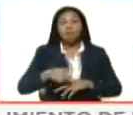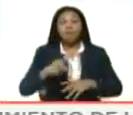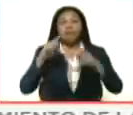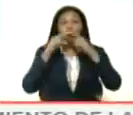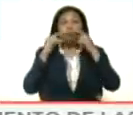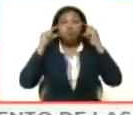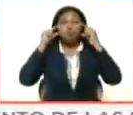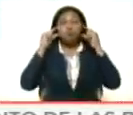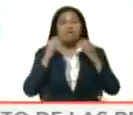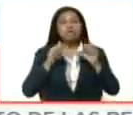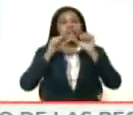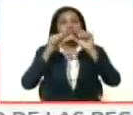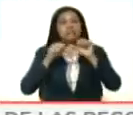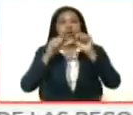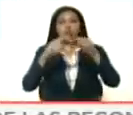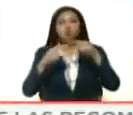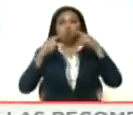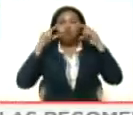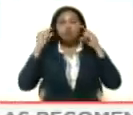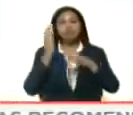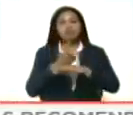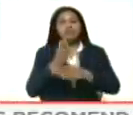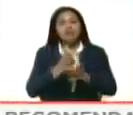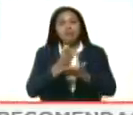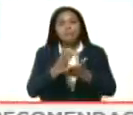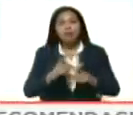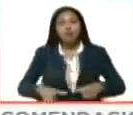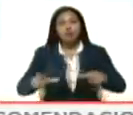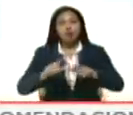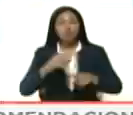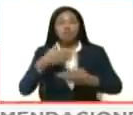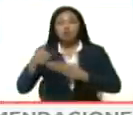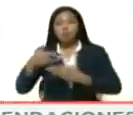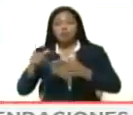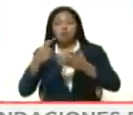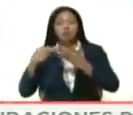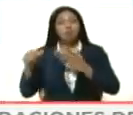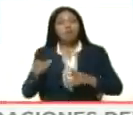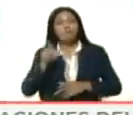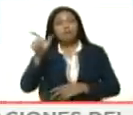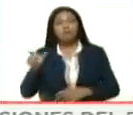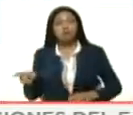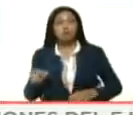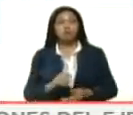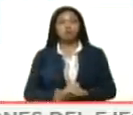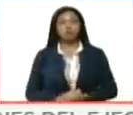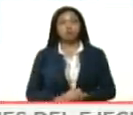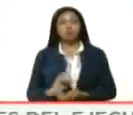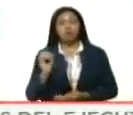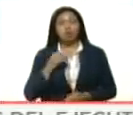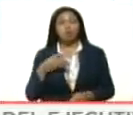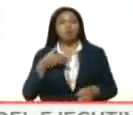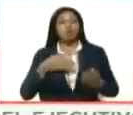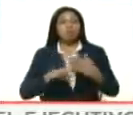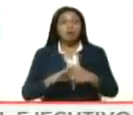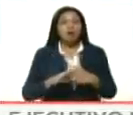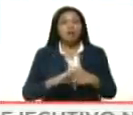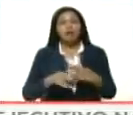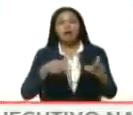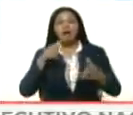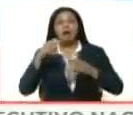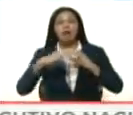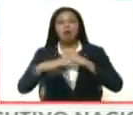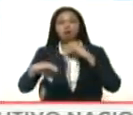manera permanente en cualquier espacio donde comparta con otras personas, o cuando se dirija al transporte público,